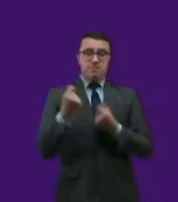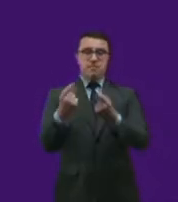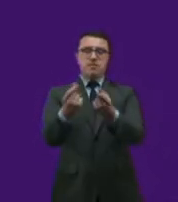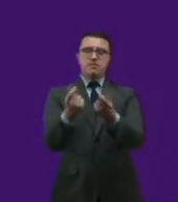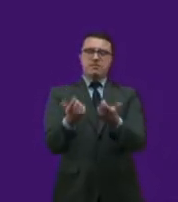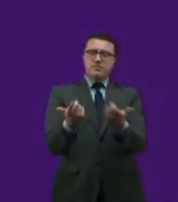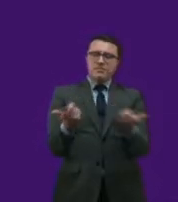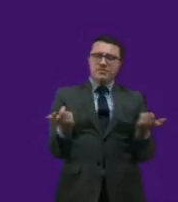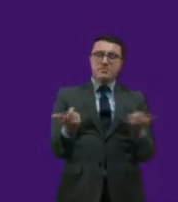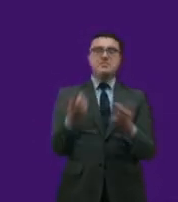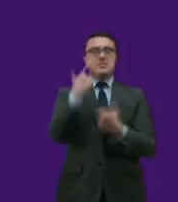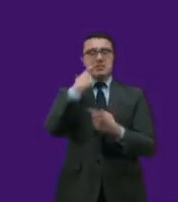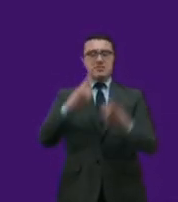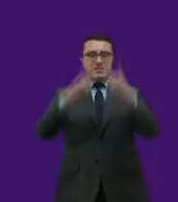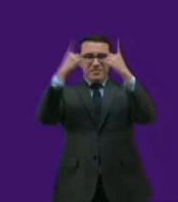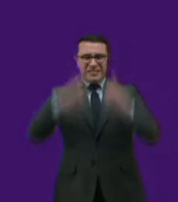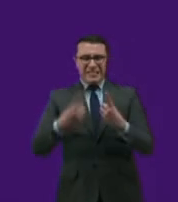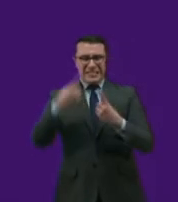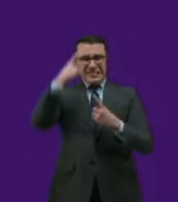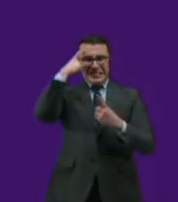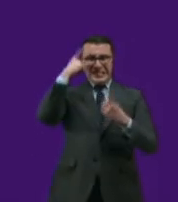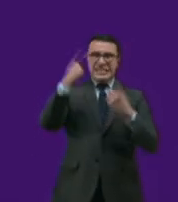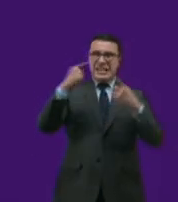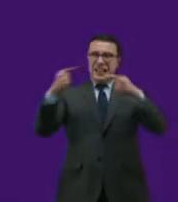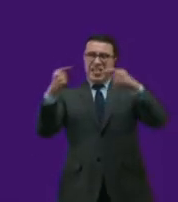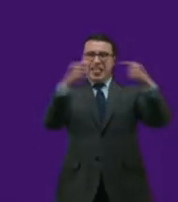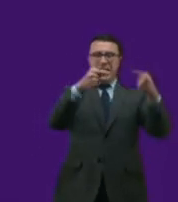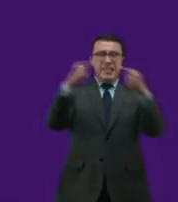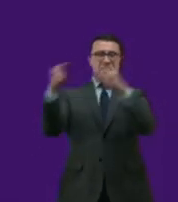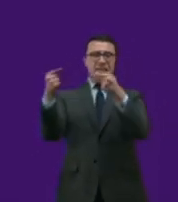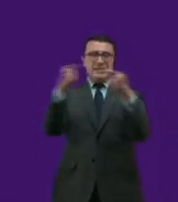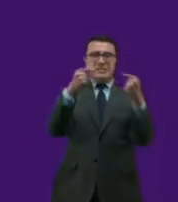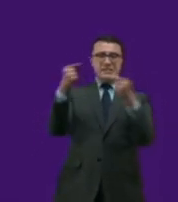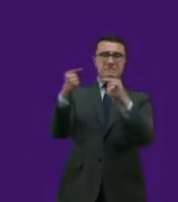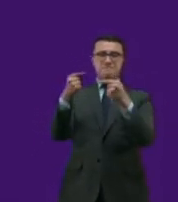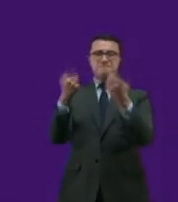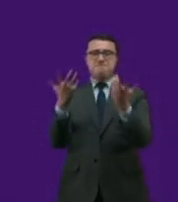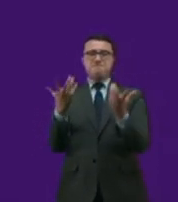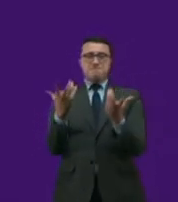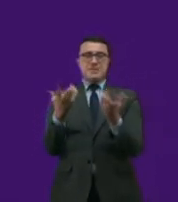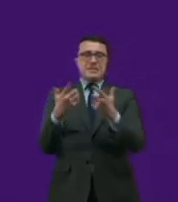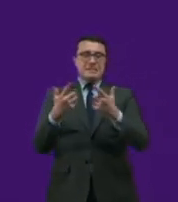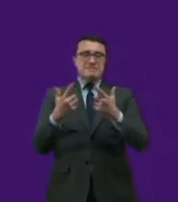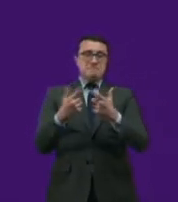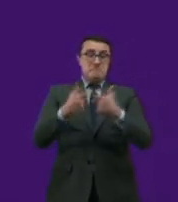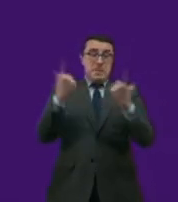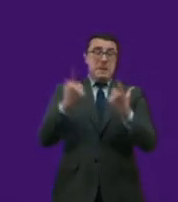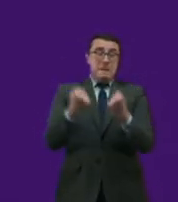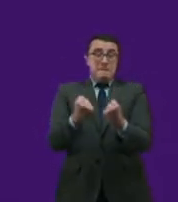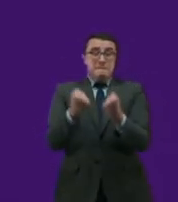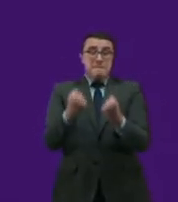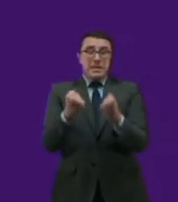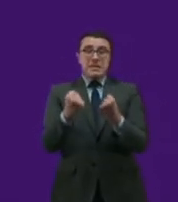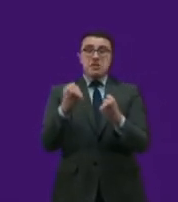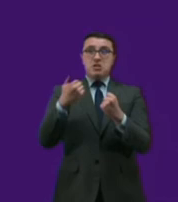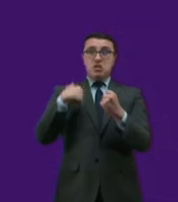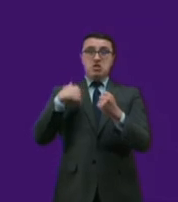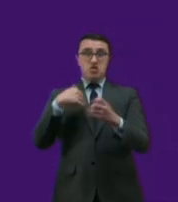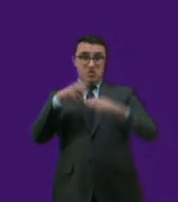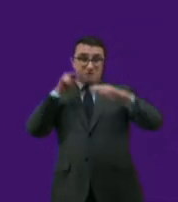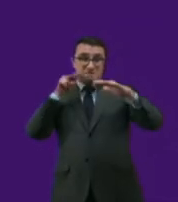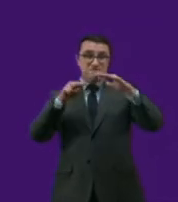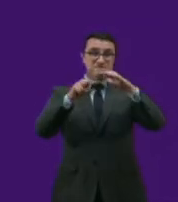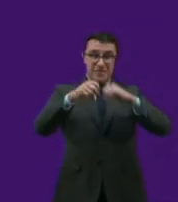decisiones y habría, yo creo que los conflictos que se generarían tendrían demasiado peso y me apartarían a mí de la operación